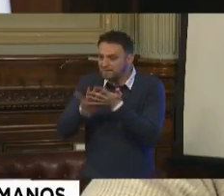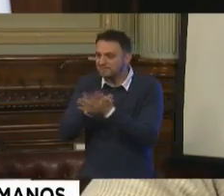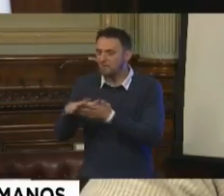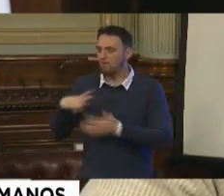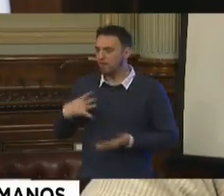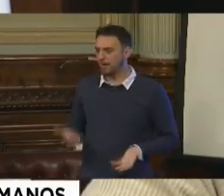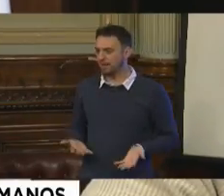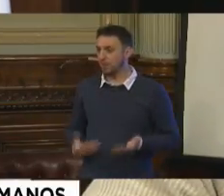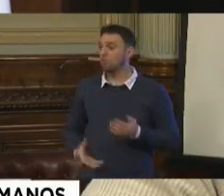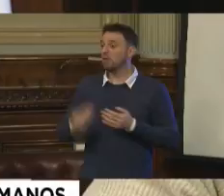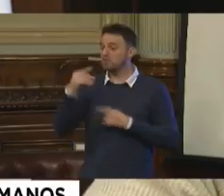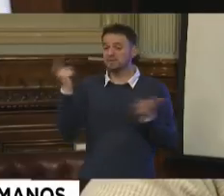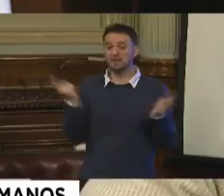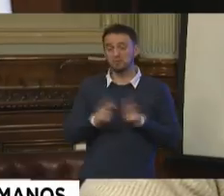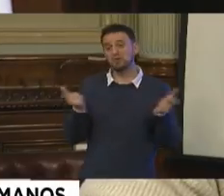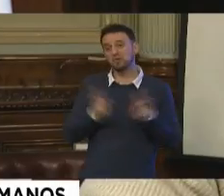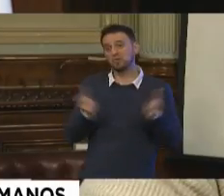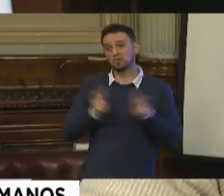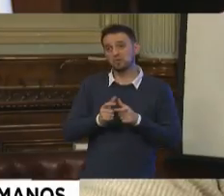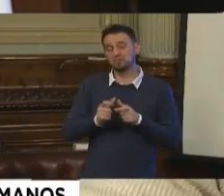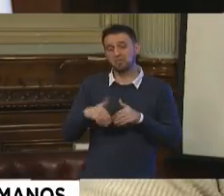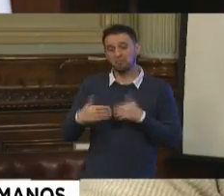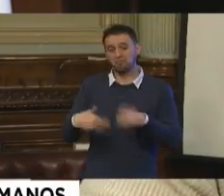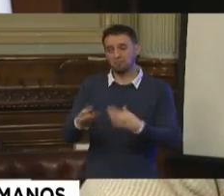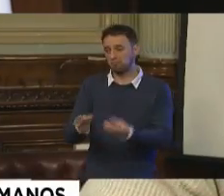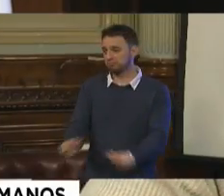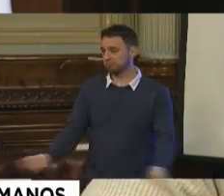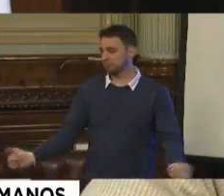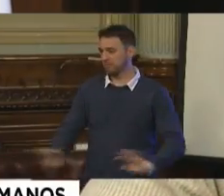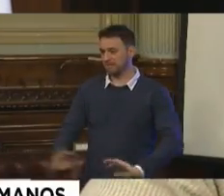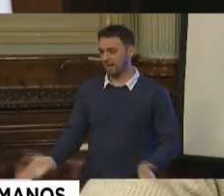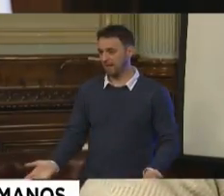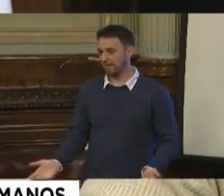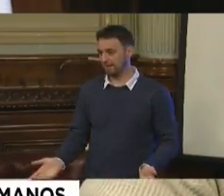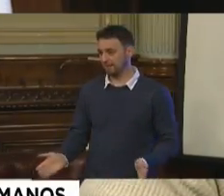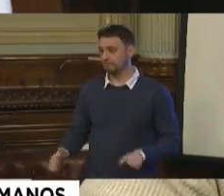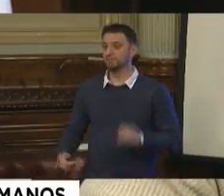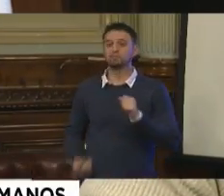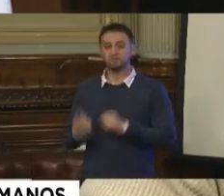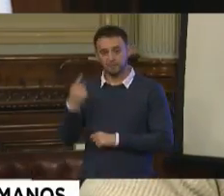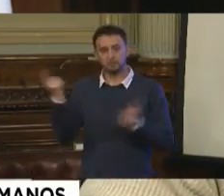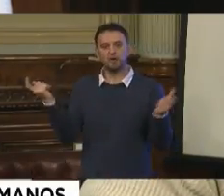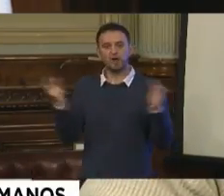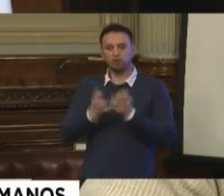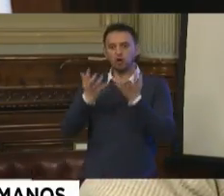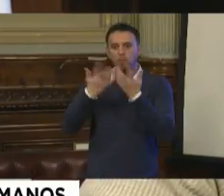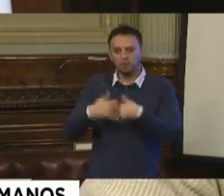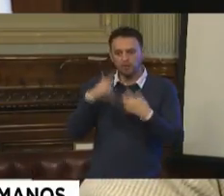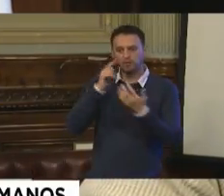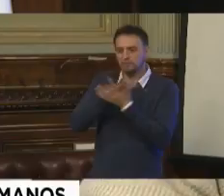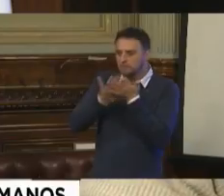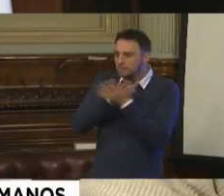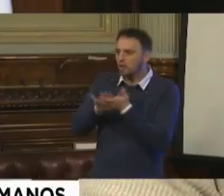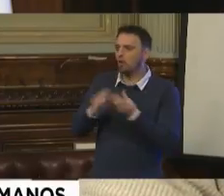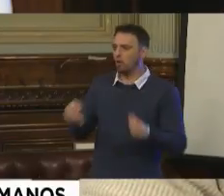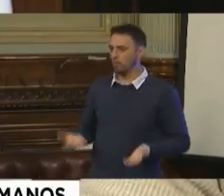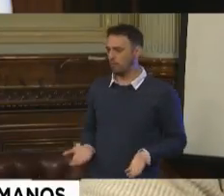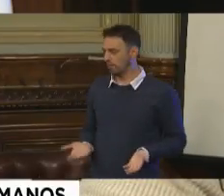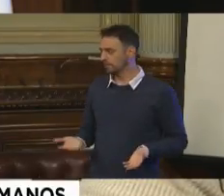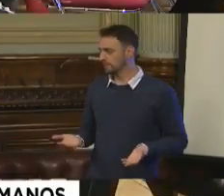el paso a ejecutar algún tipo de política o algún instrumento qué puede hacer